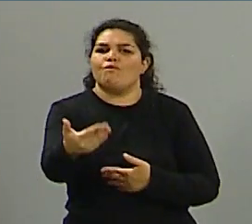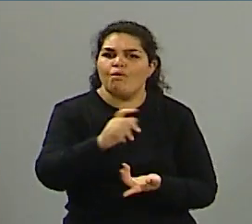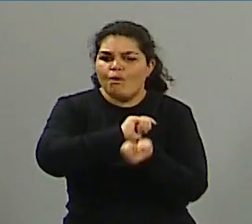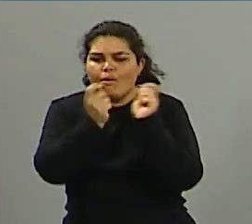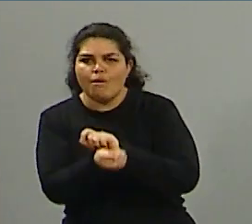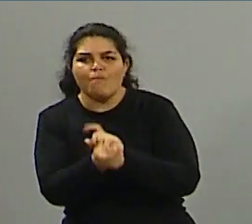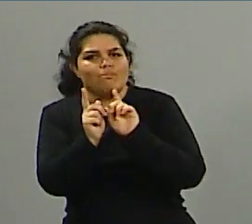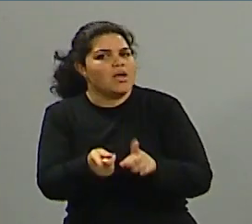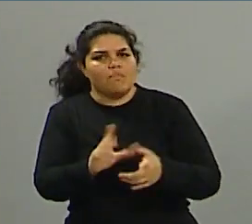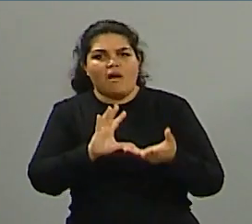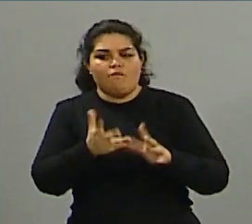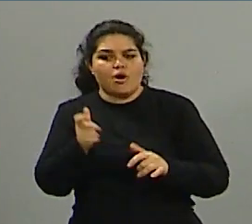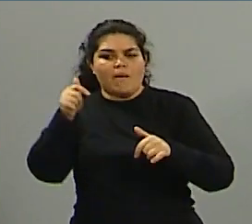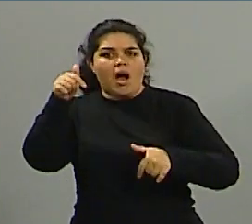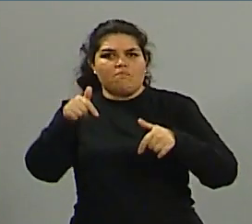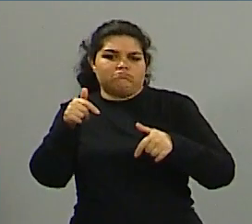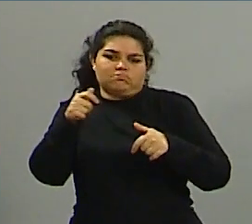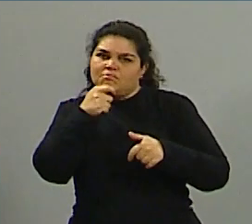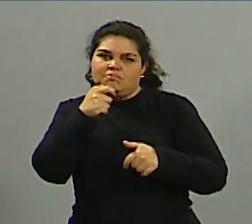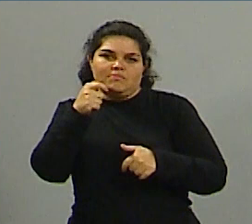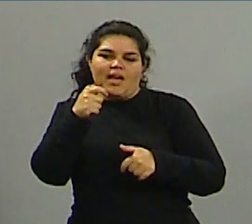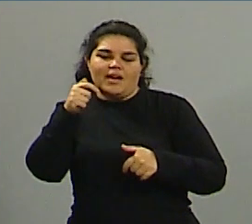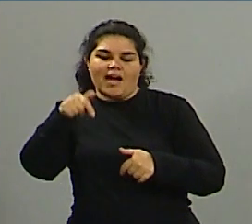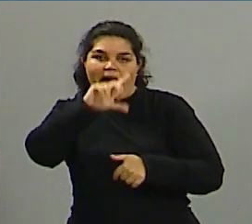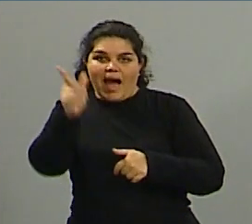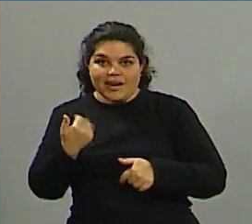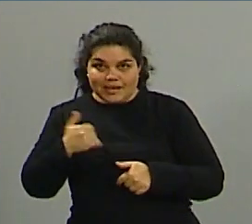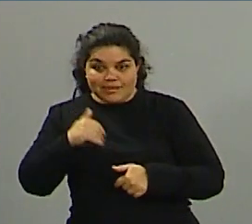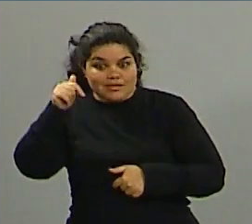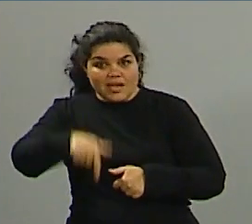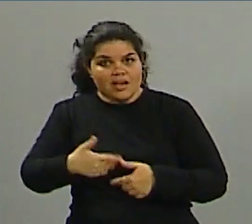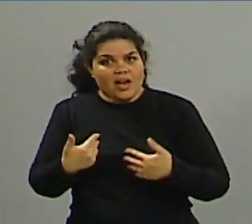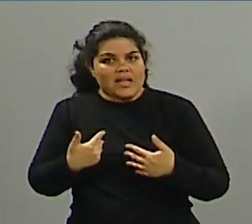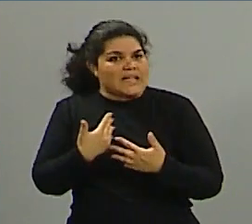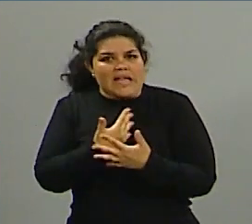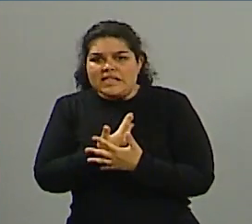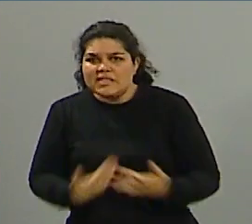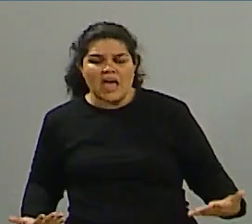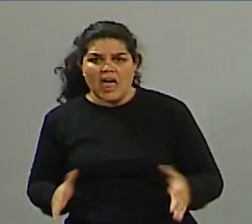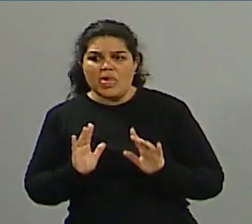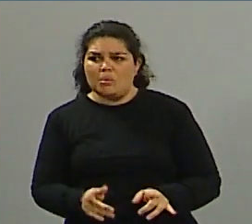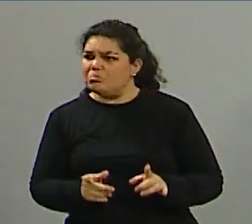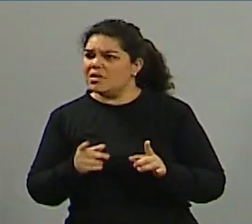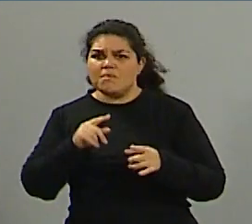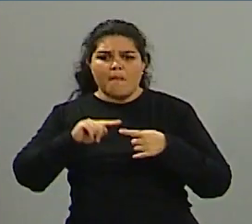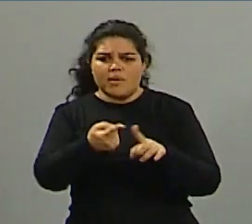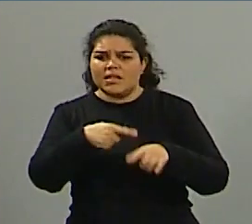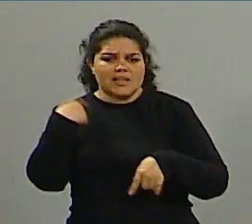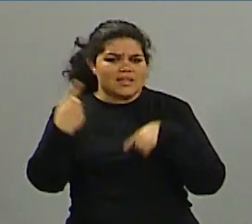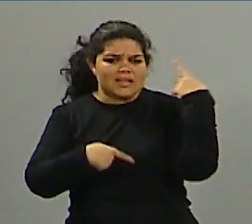en la Argentina, ese hartazgo evidentemente ellos lo han recepcionado y es donde entendieron la